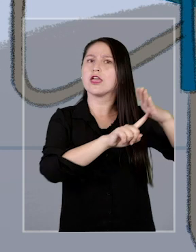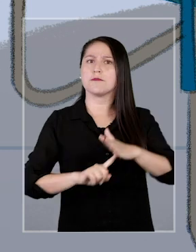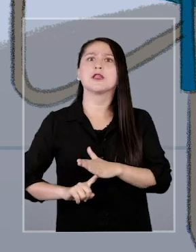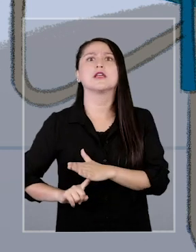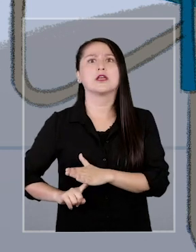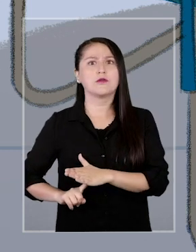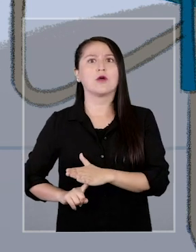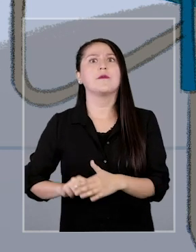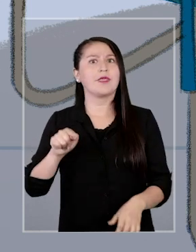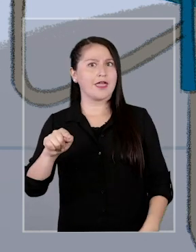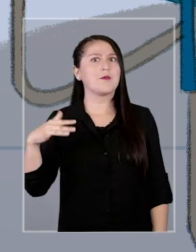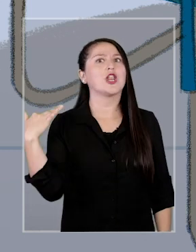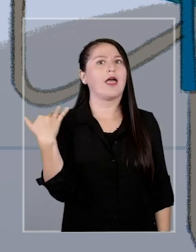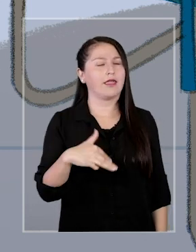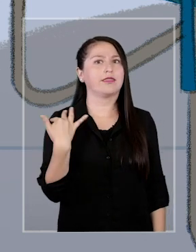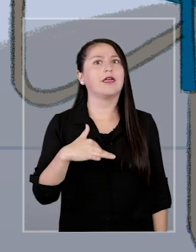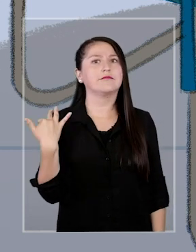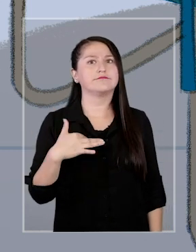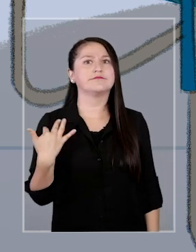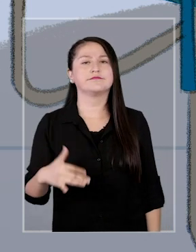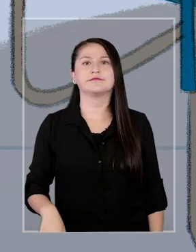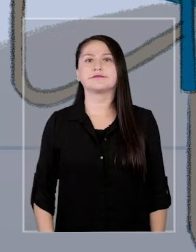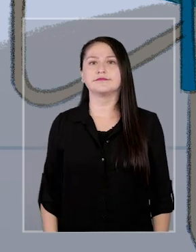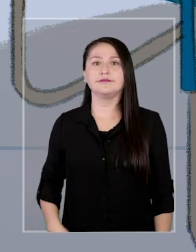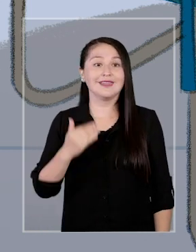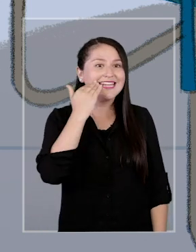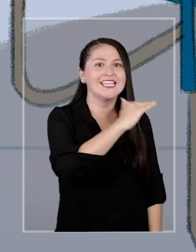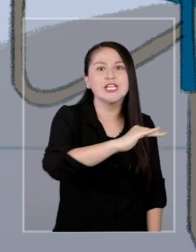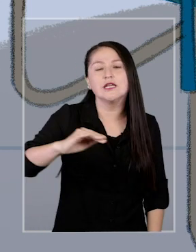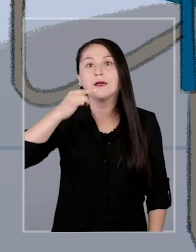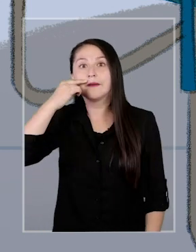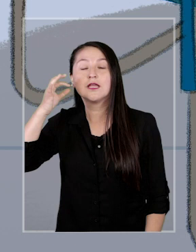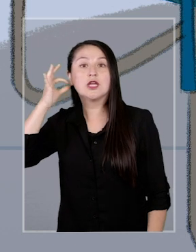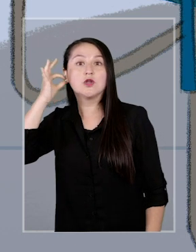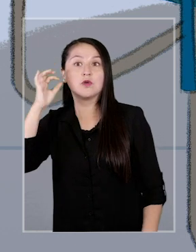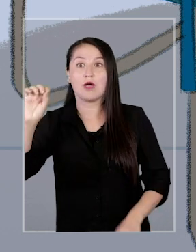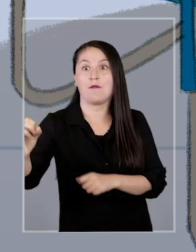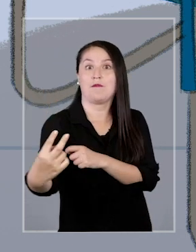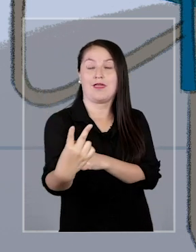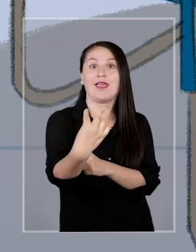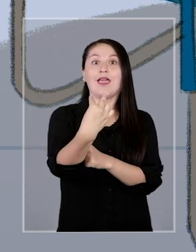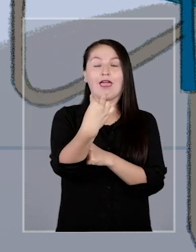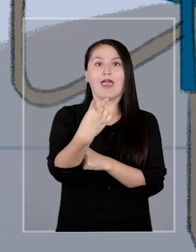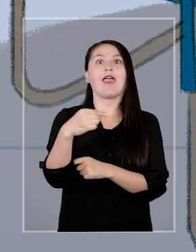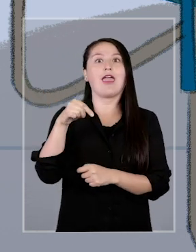No a la discriminación. Eso es importante. Niños y